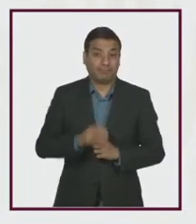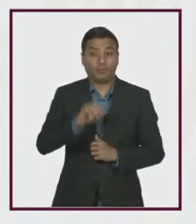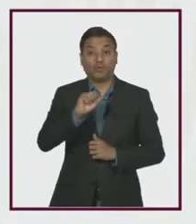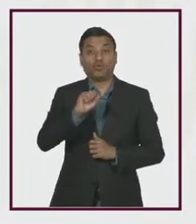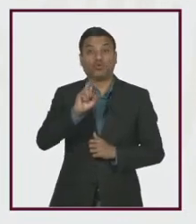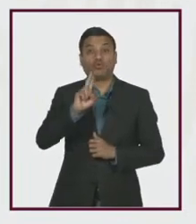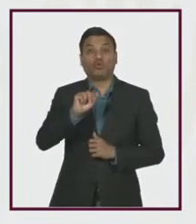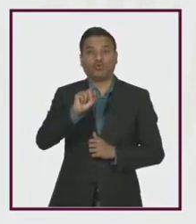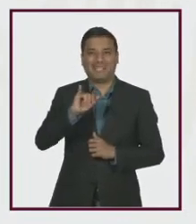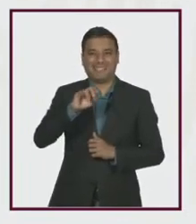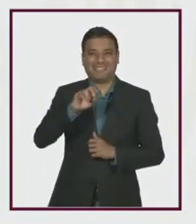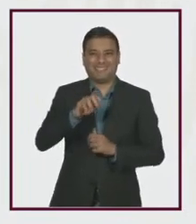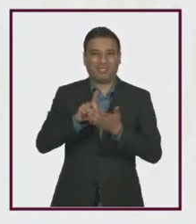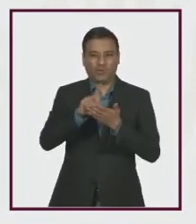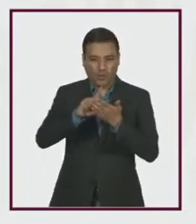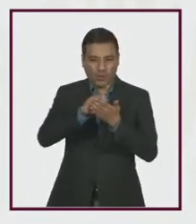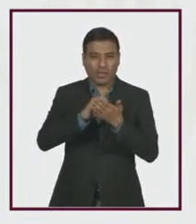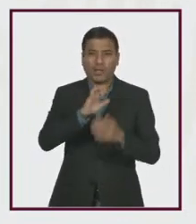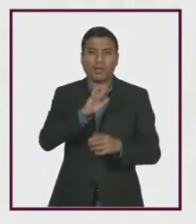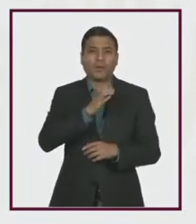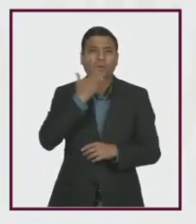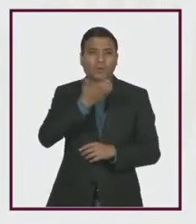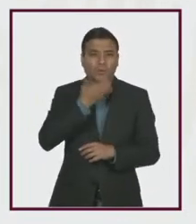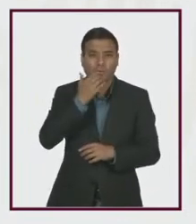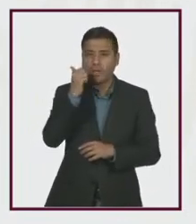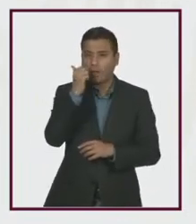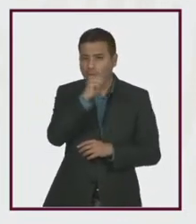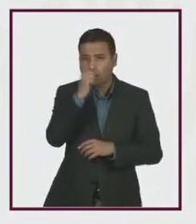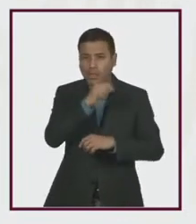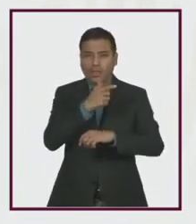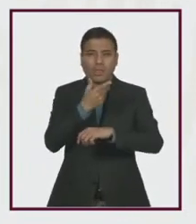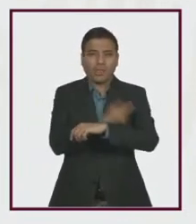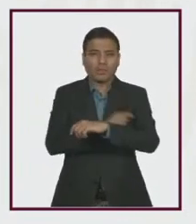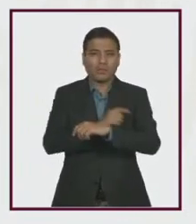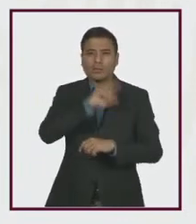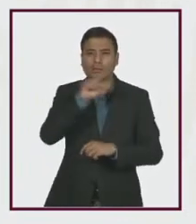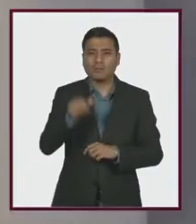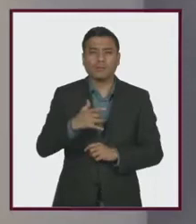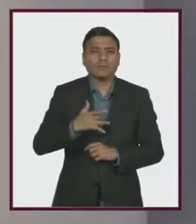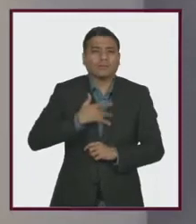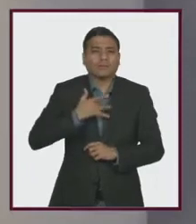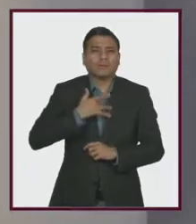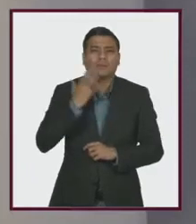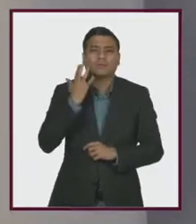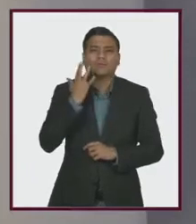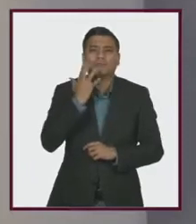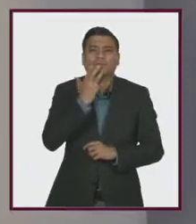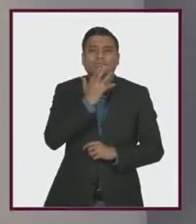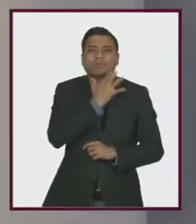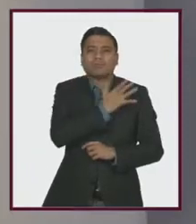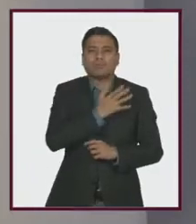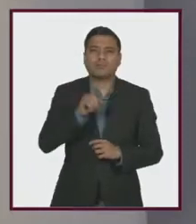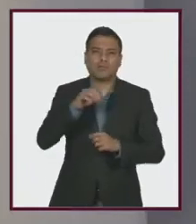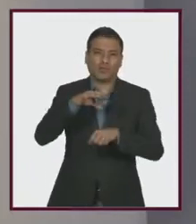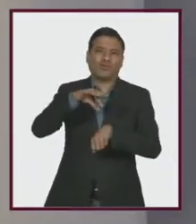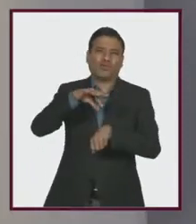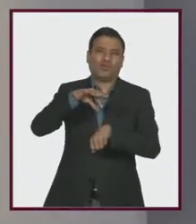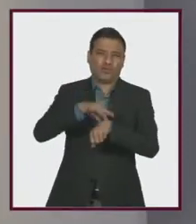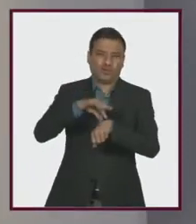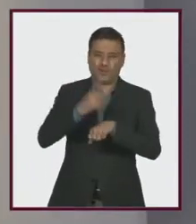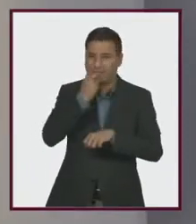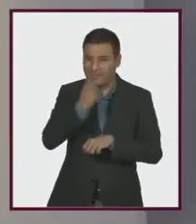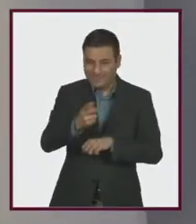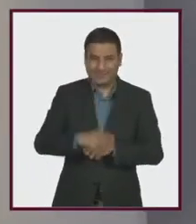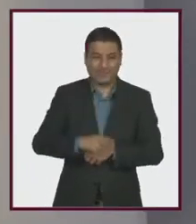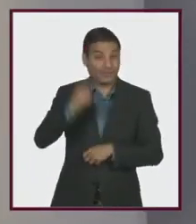que conocemos como el sistema de recompensa, que si nos vamos un poco más hacia lo médico sería el sistema límbico, la parte más primitiva de